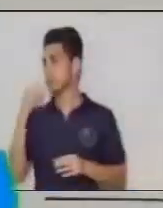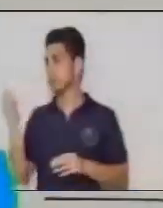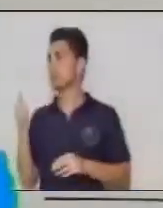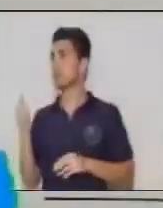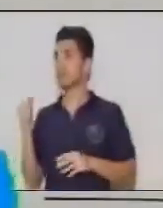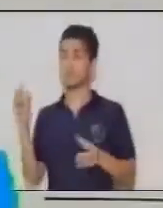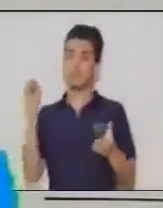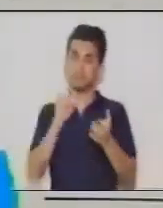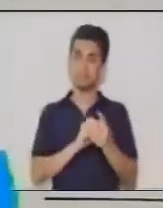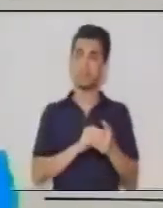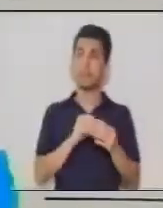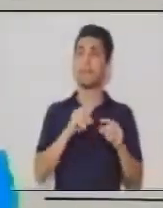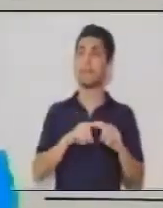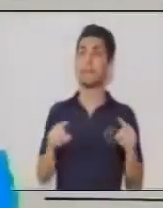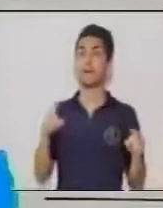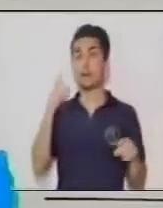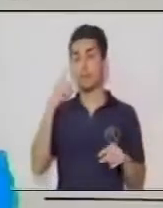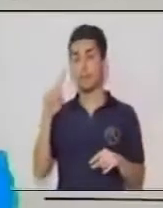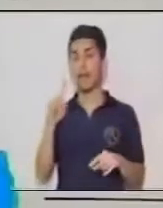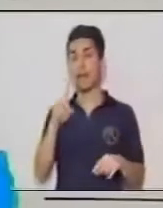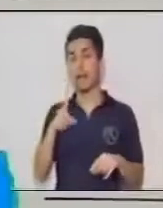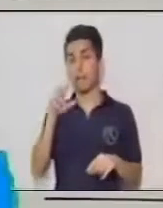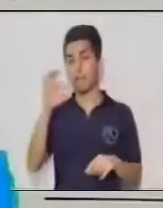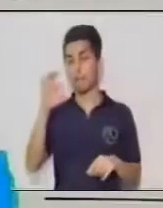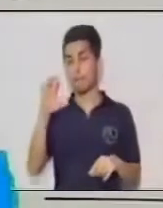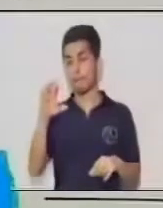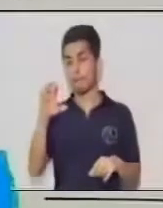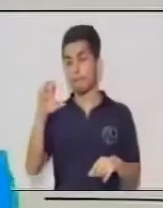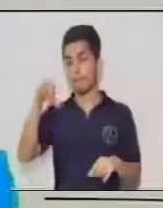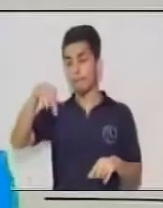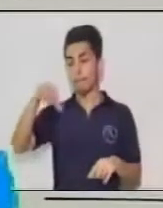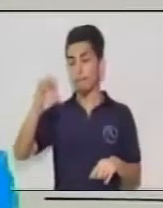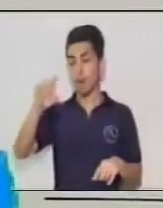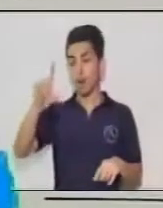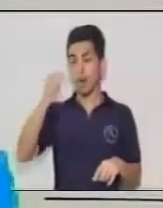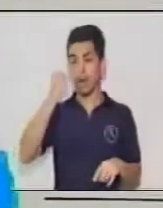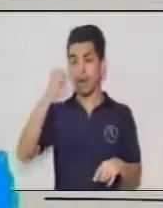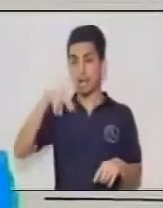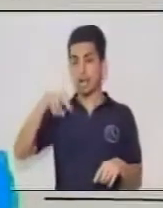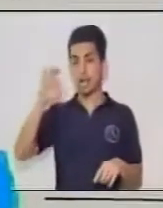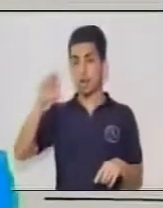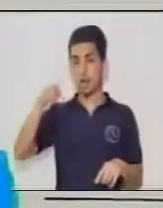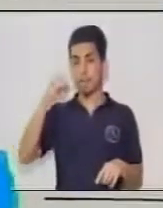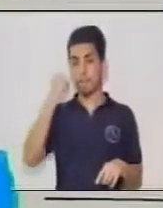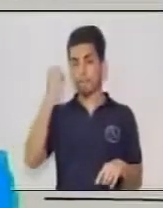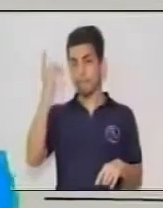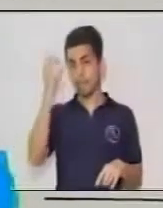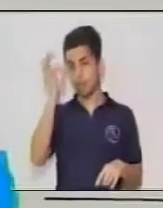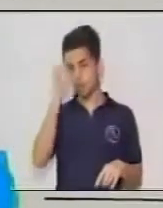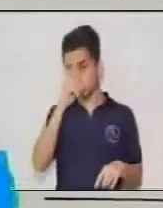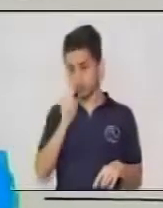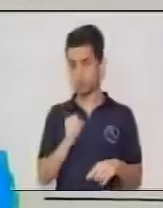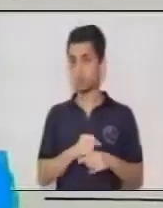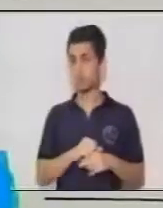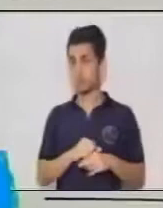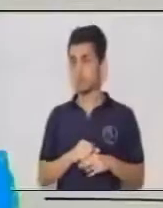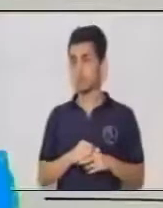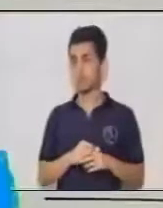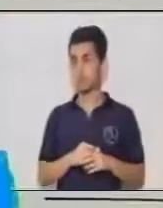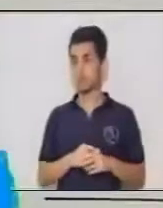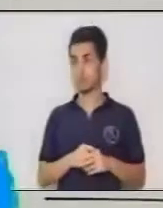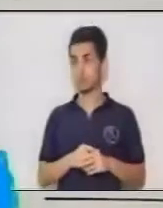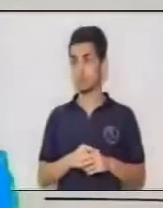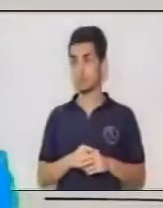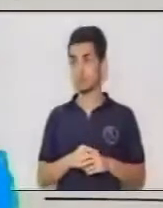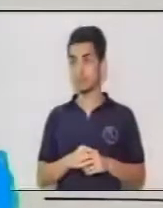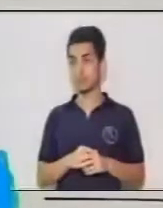aplica, pero al grado de los polinomios. Si en el numerador tenemos un valor, por ejemplo, x cubo,